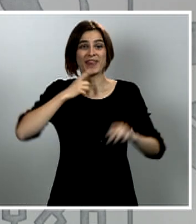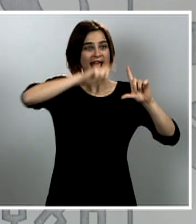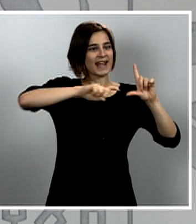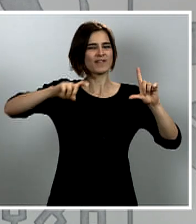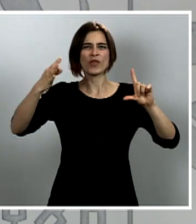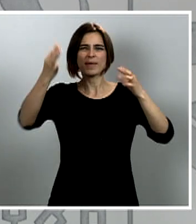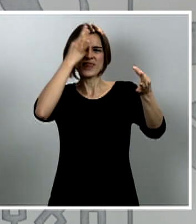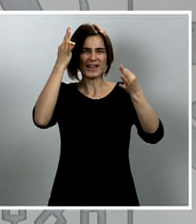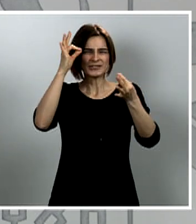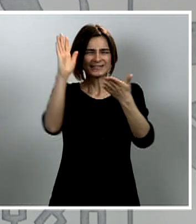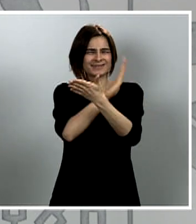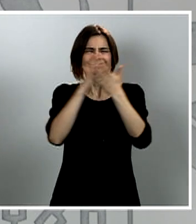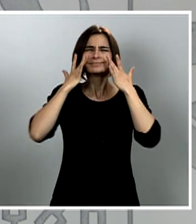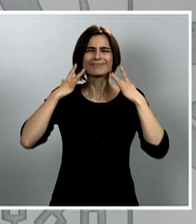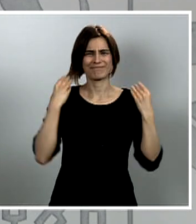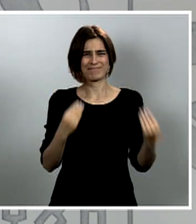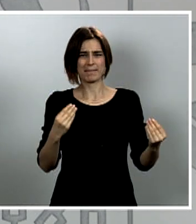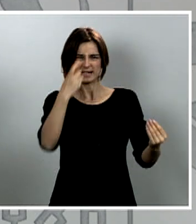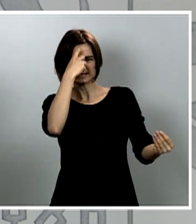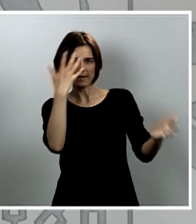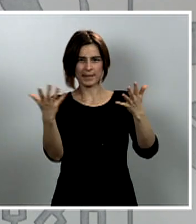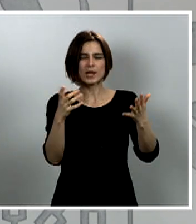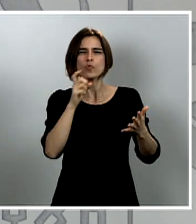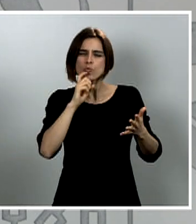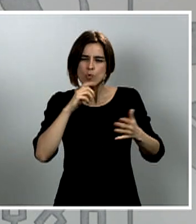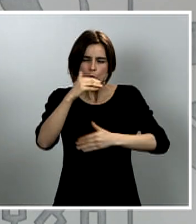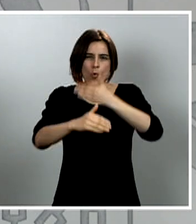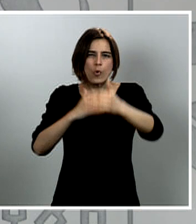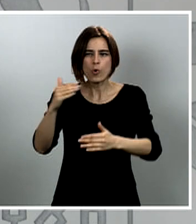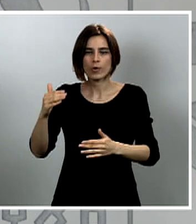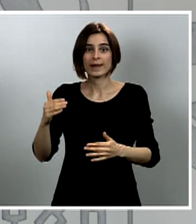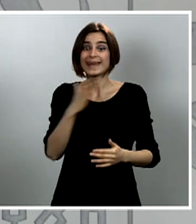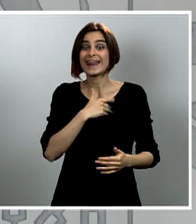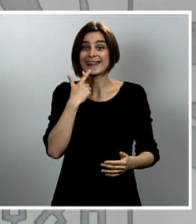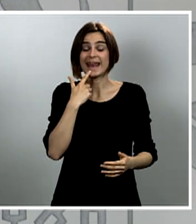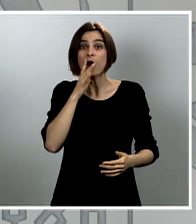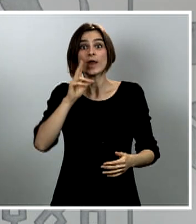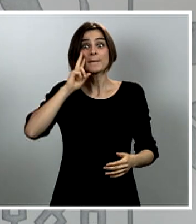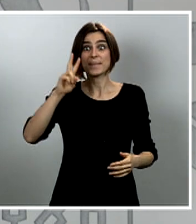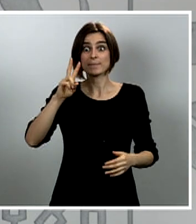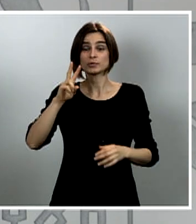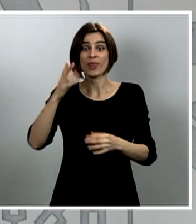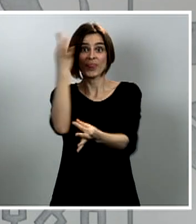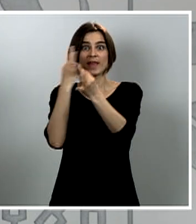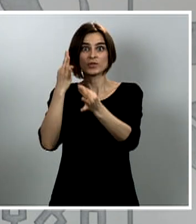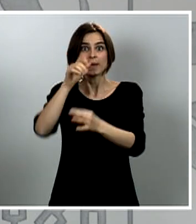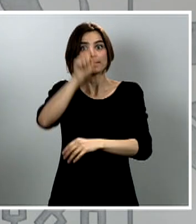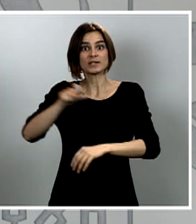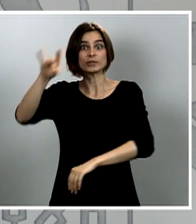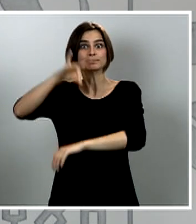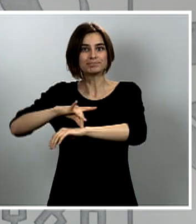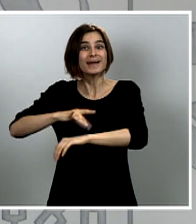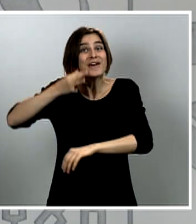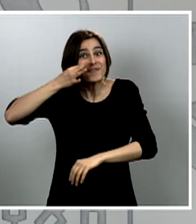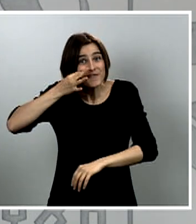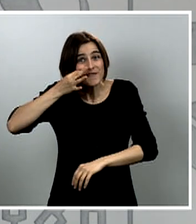son contagios que se produjeron hace alrededor de 15 días, quizás 12, pero alrededor de 15 días.